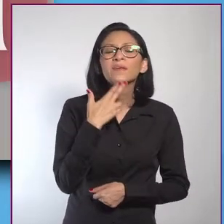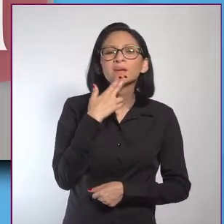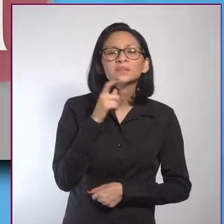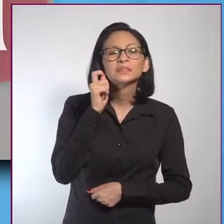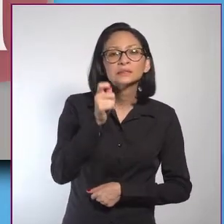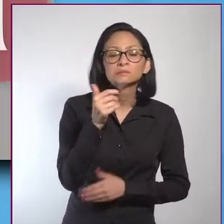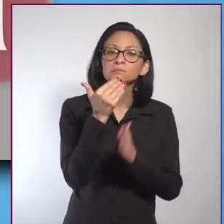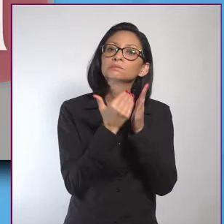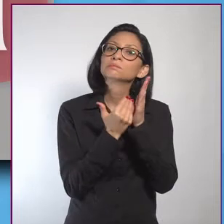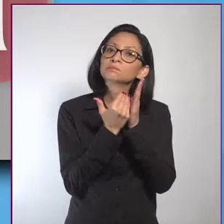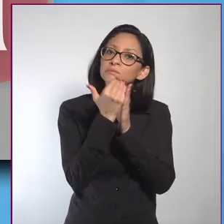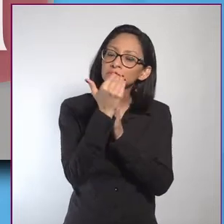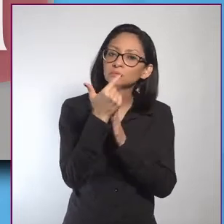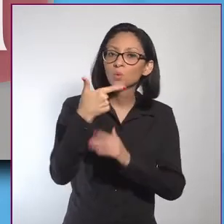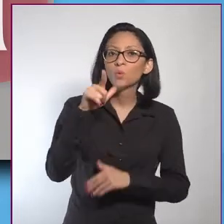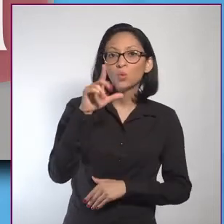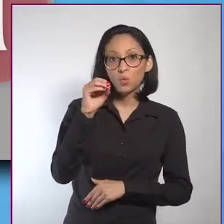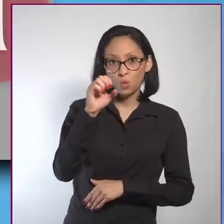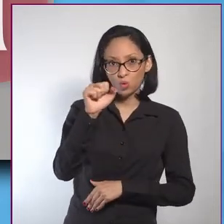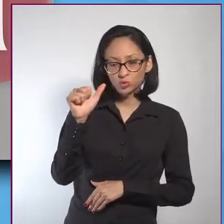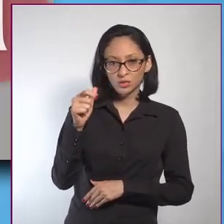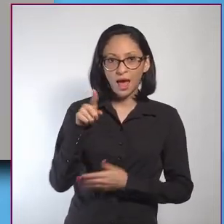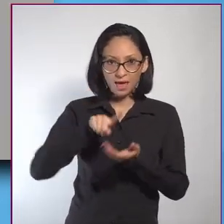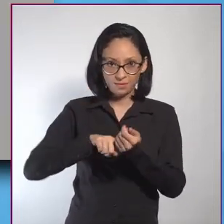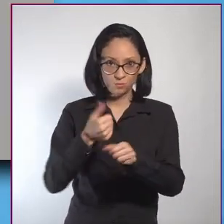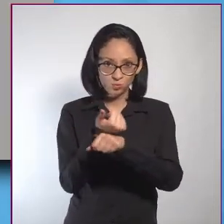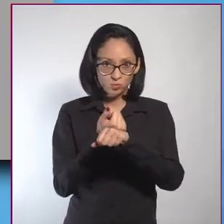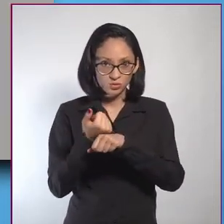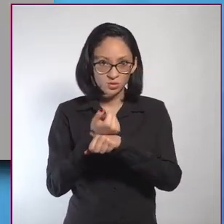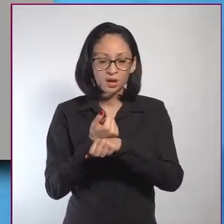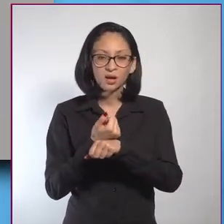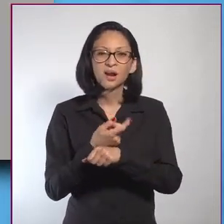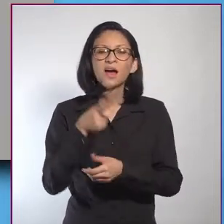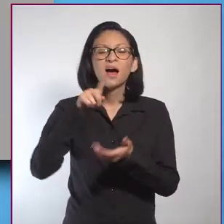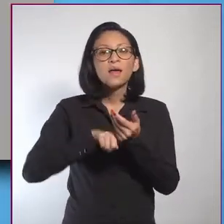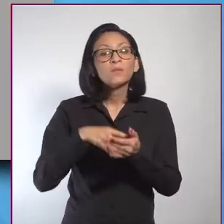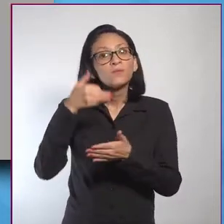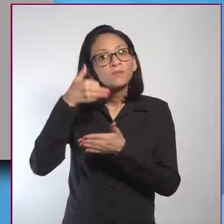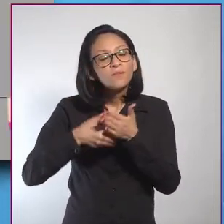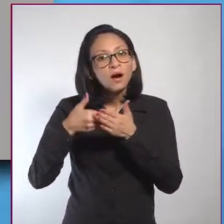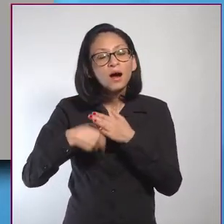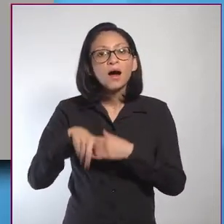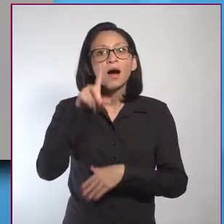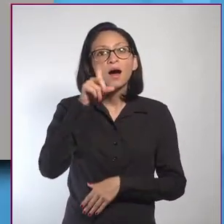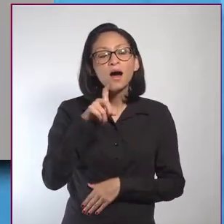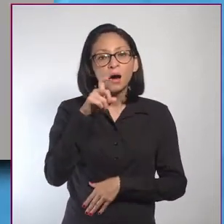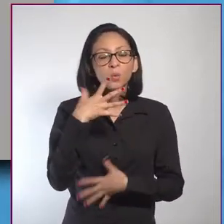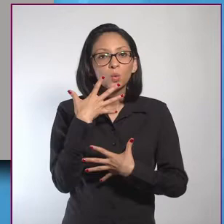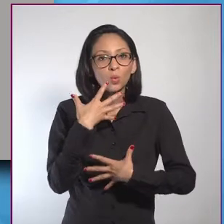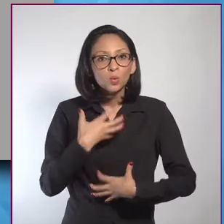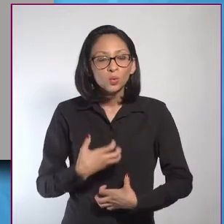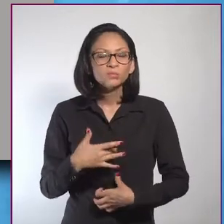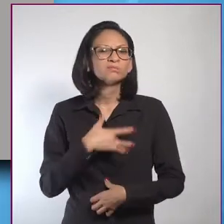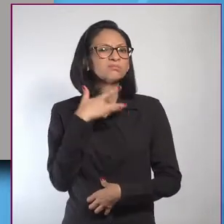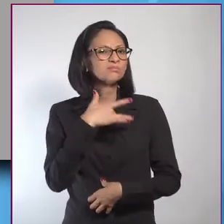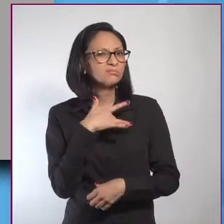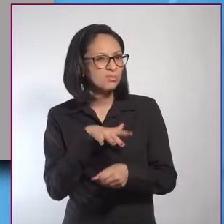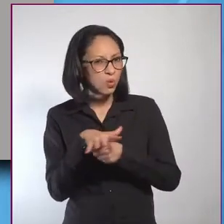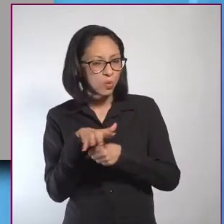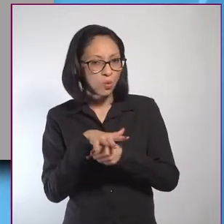elevación importante de la glucosa en sangre y por un estado de deshidratación. Los síntomas pueden